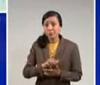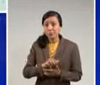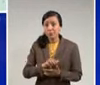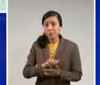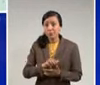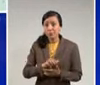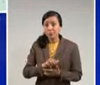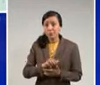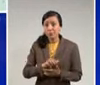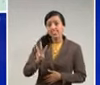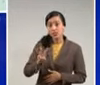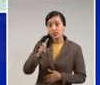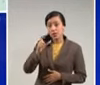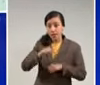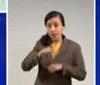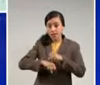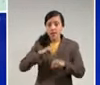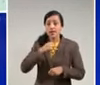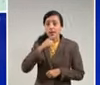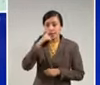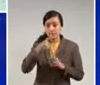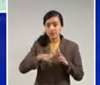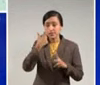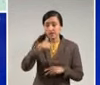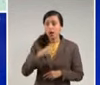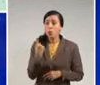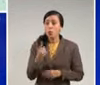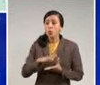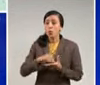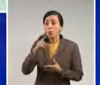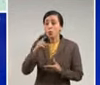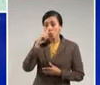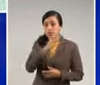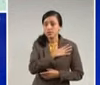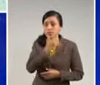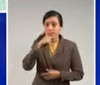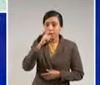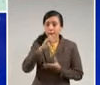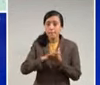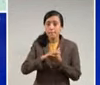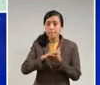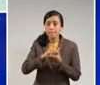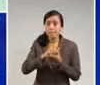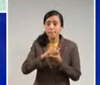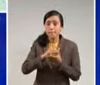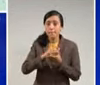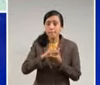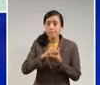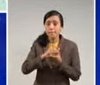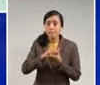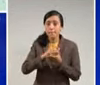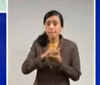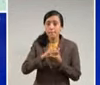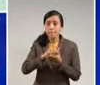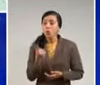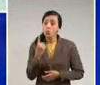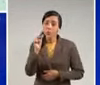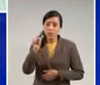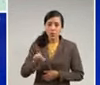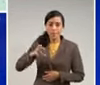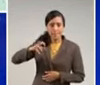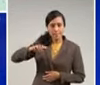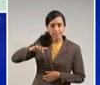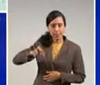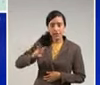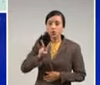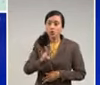2 de Kenia, 1 de Mozambique. Por provincias de residencia, 1 de Pinar del Río, 2